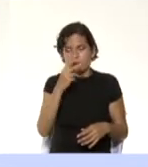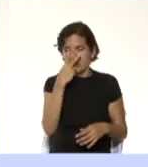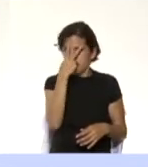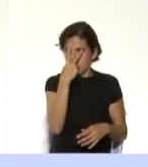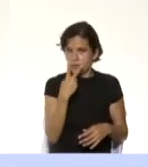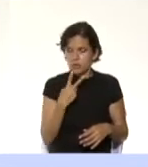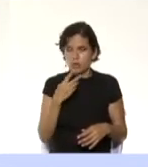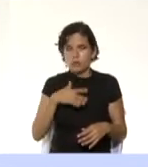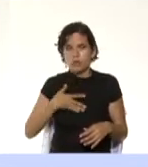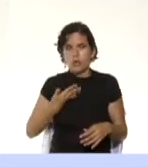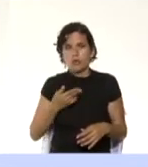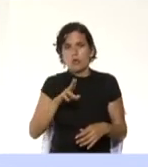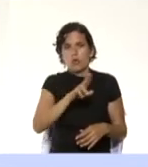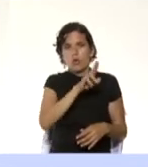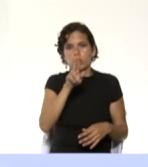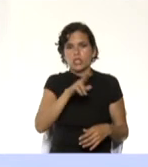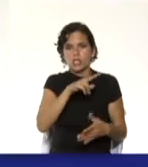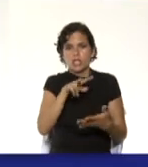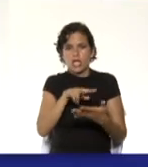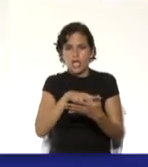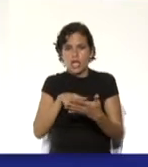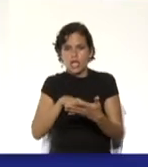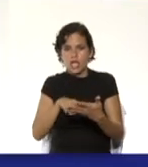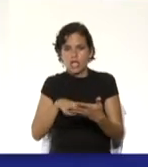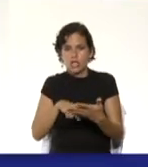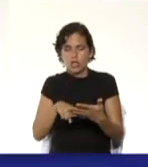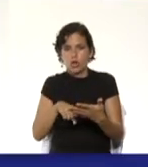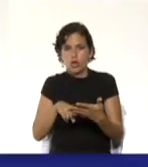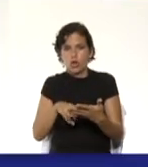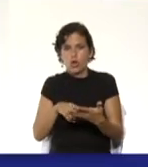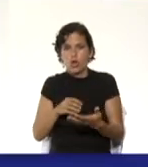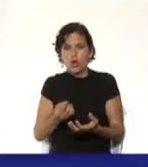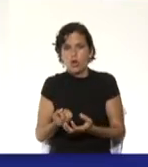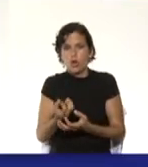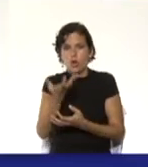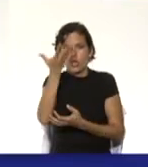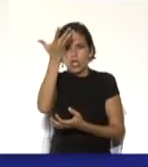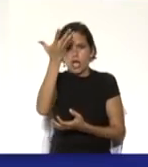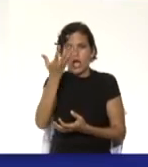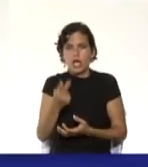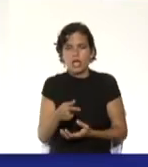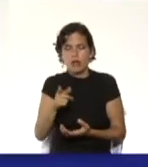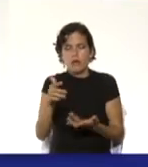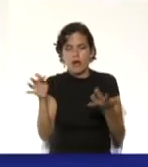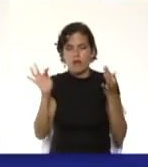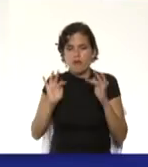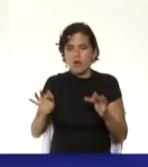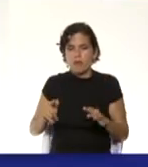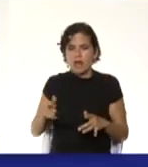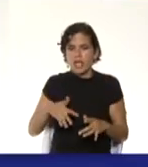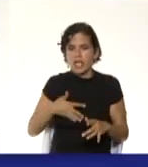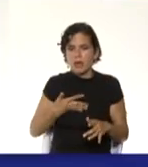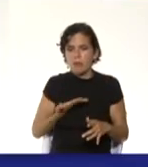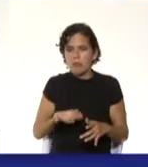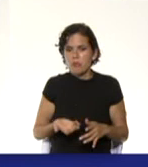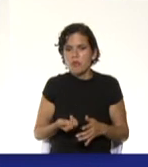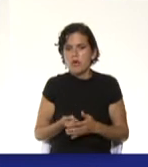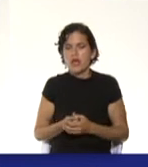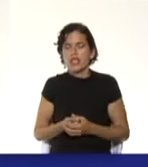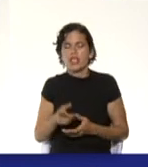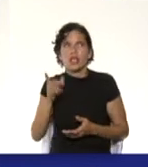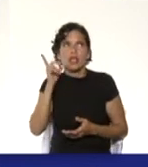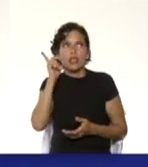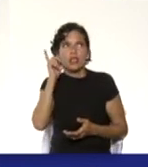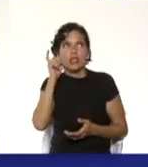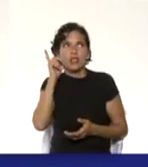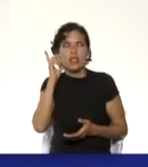visual, podemos utilizar el lector de pantalla Orca, que es una manera en la que ellos pueden, a través de la